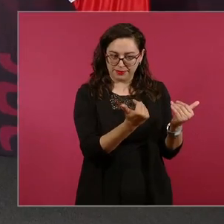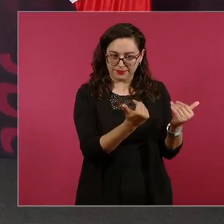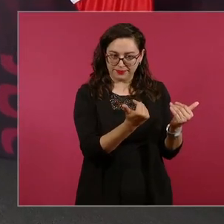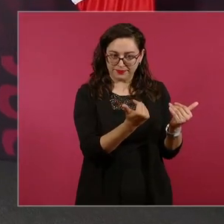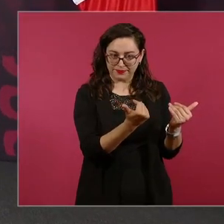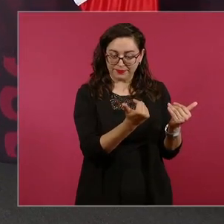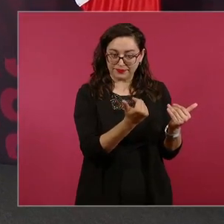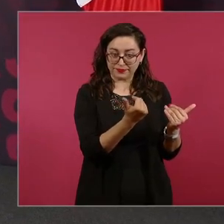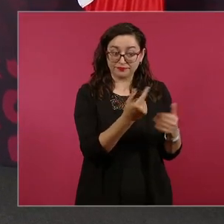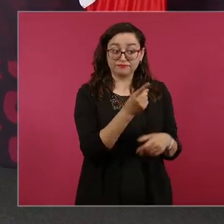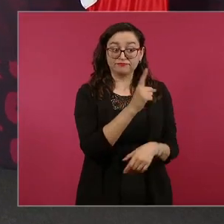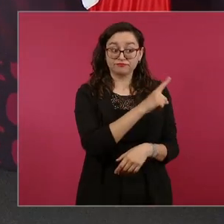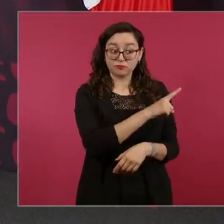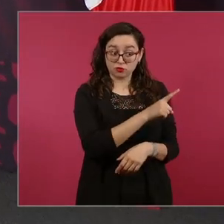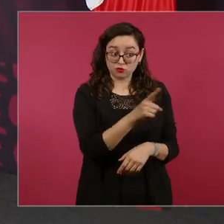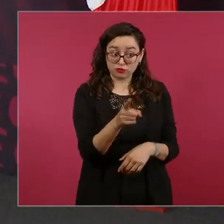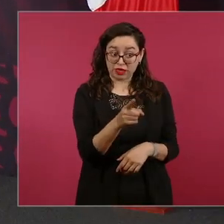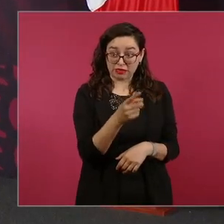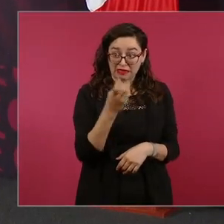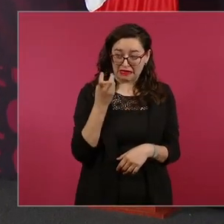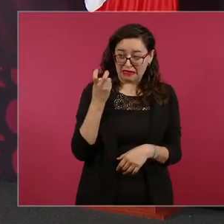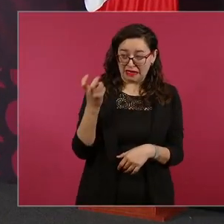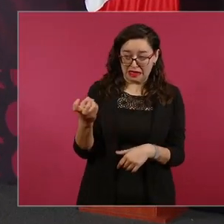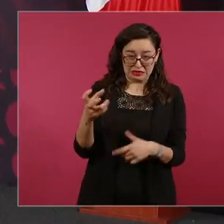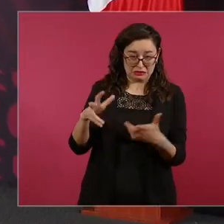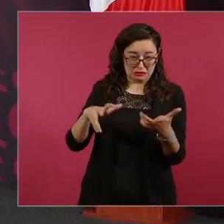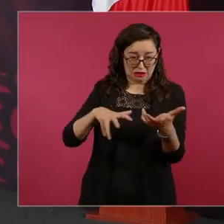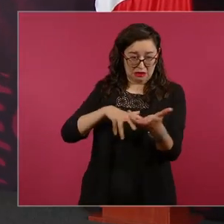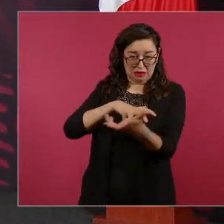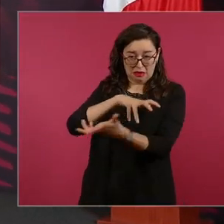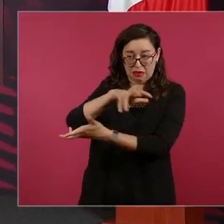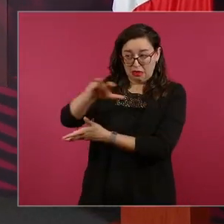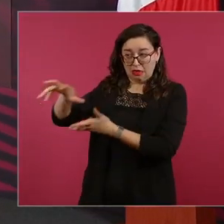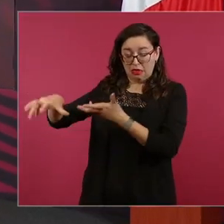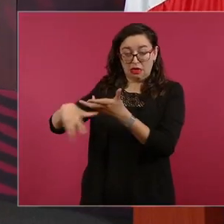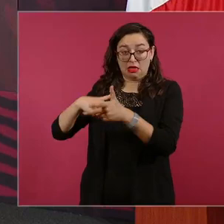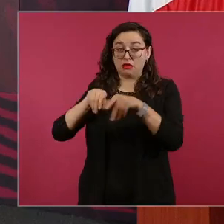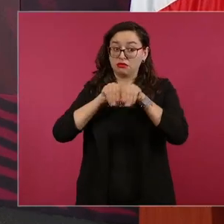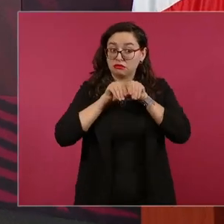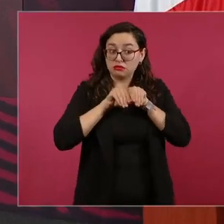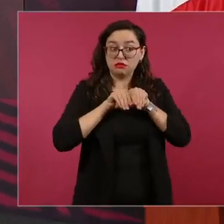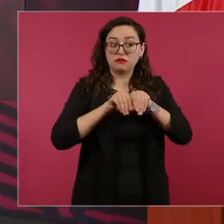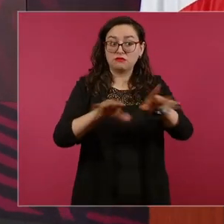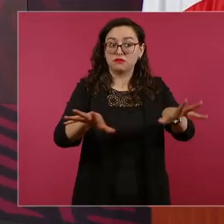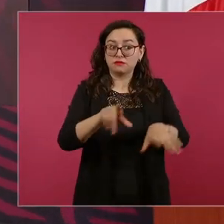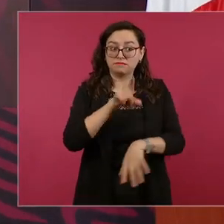y les pidieron de que guardaran silencio